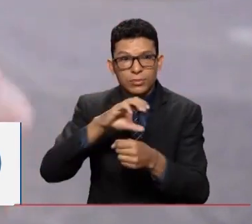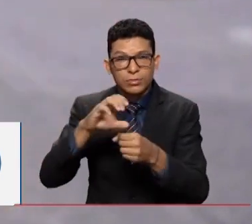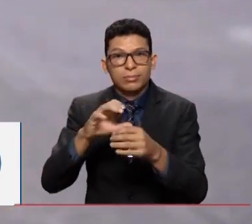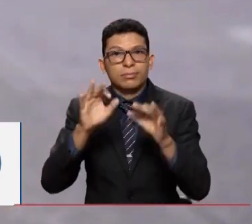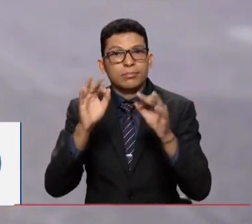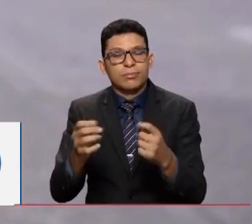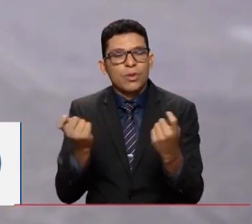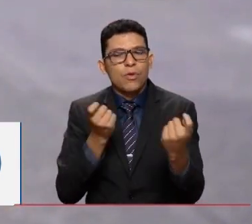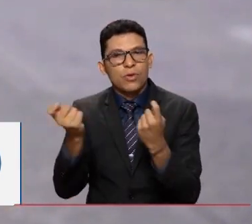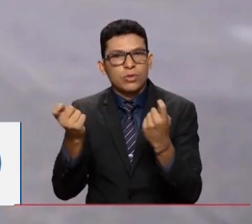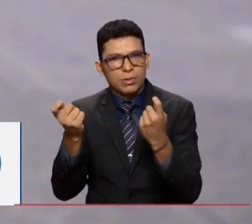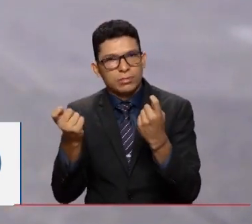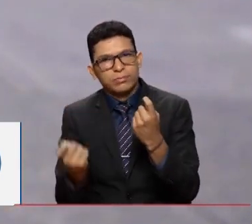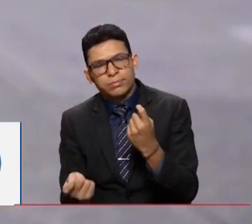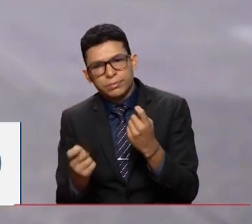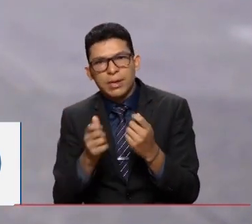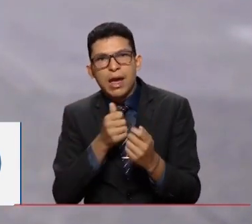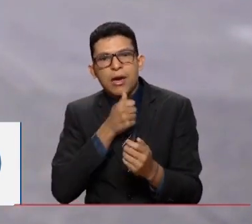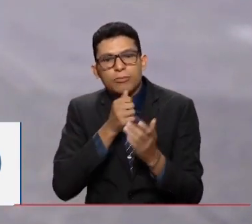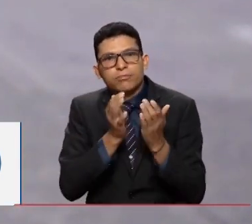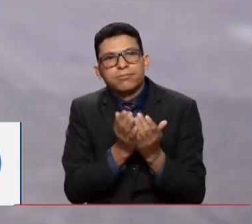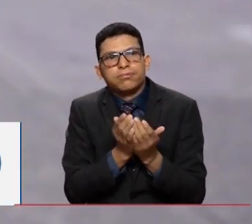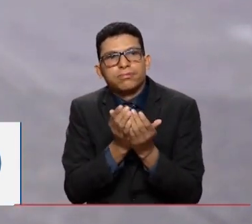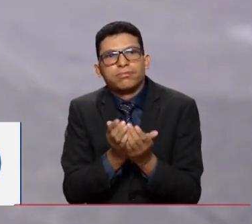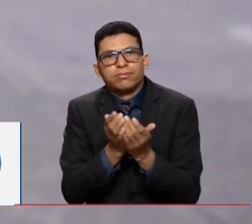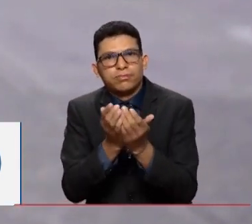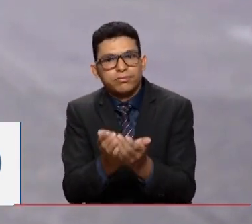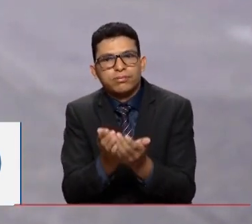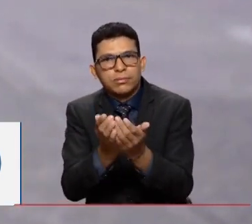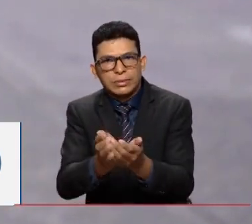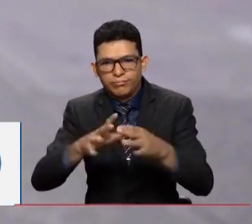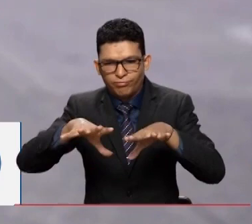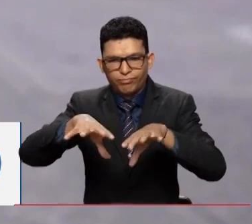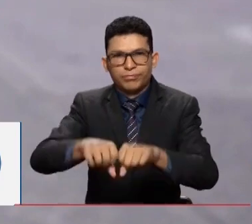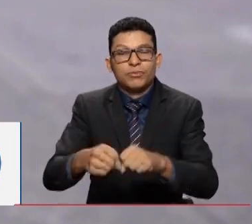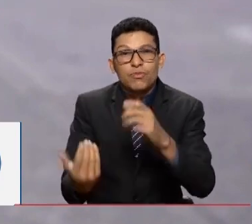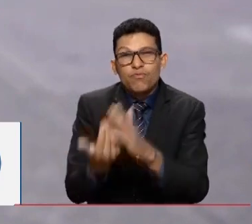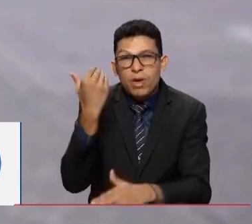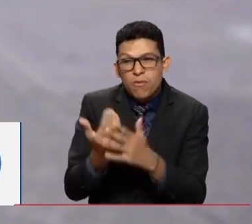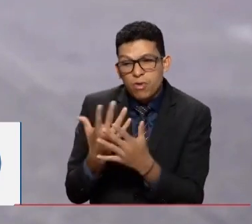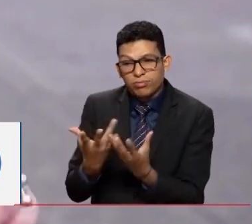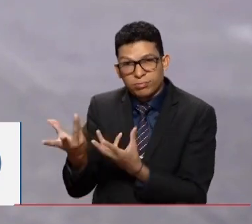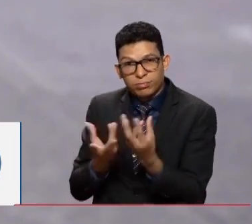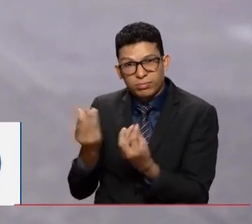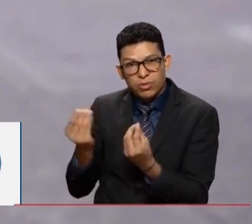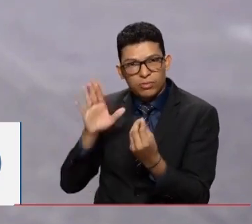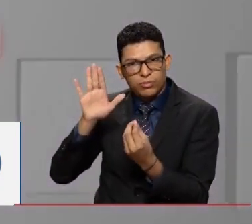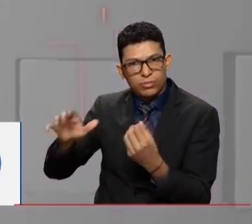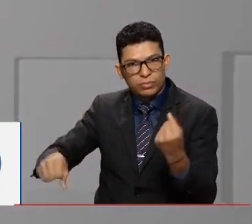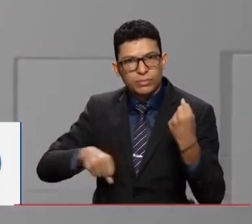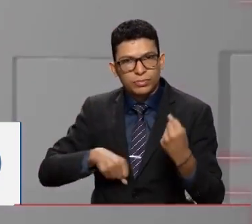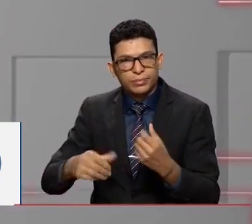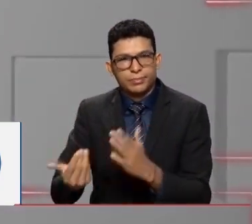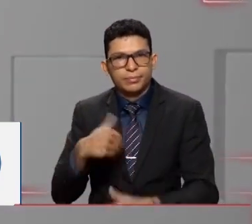y control fluvial para evitar el asentamiento y la llegada de nuevas estructuras criminales a nuestra